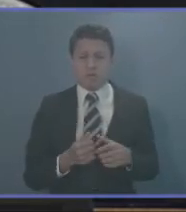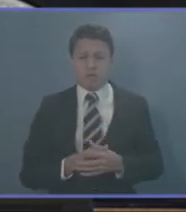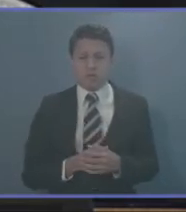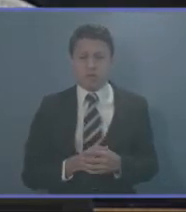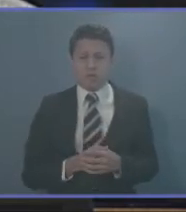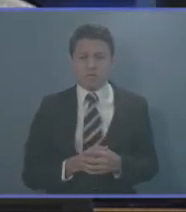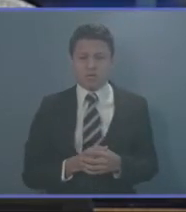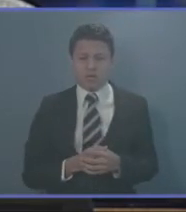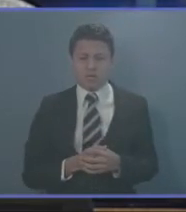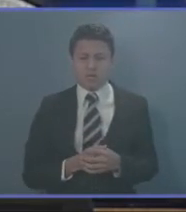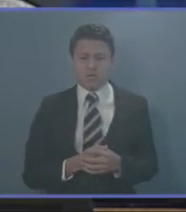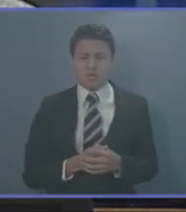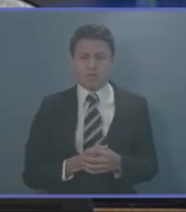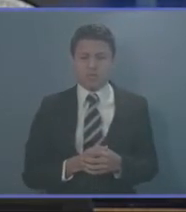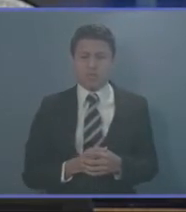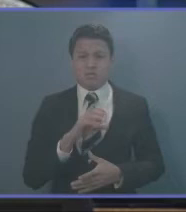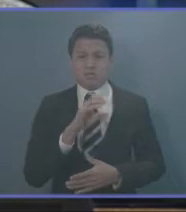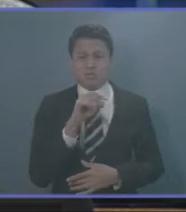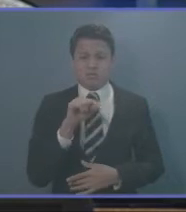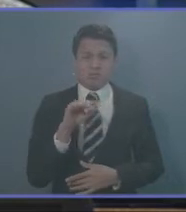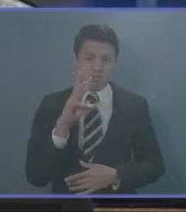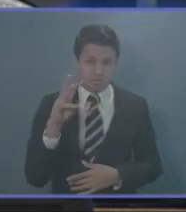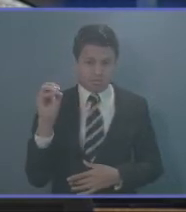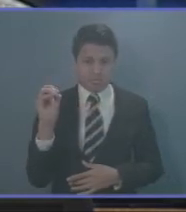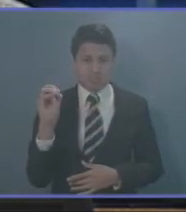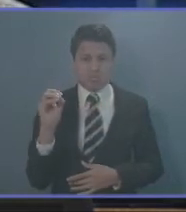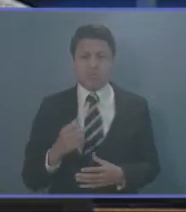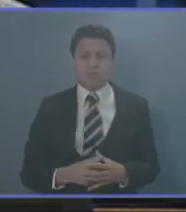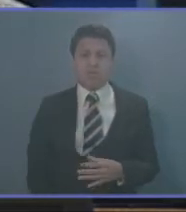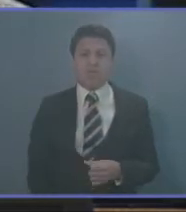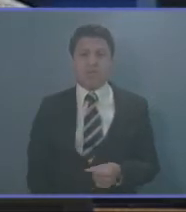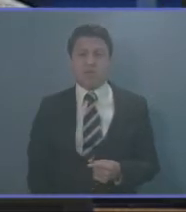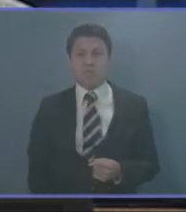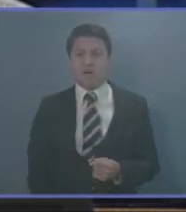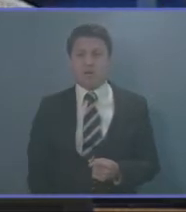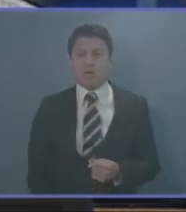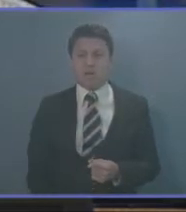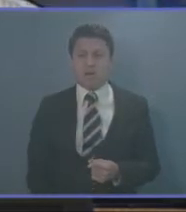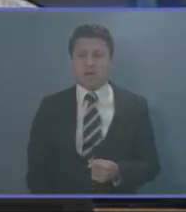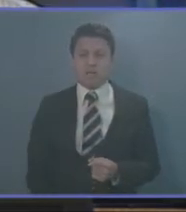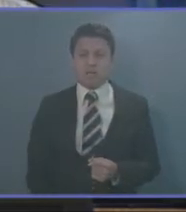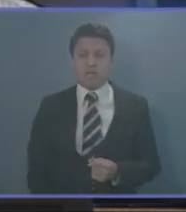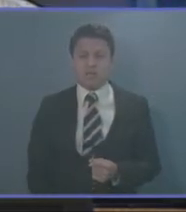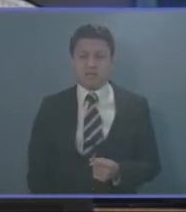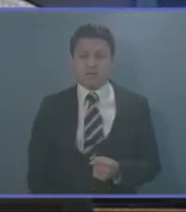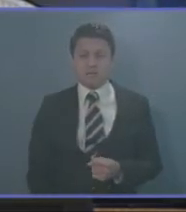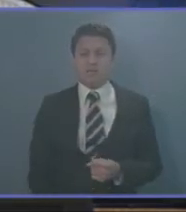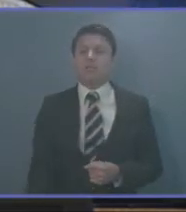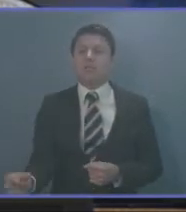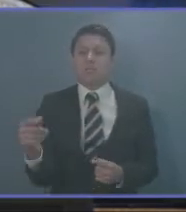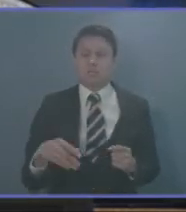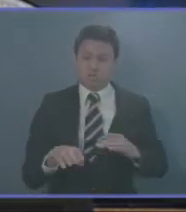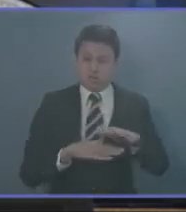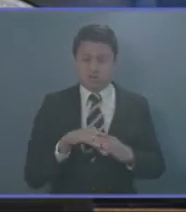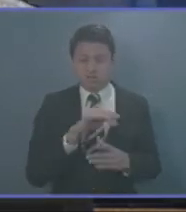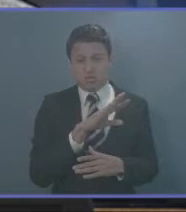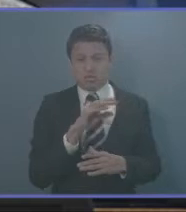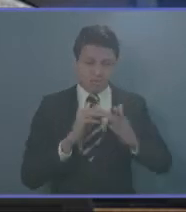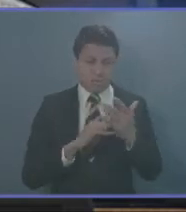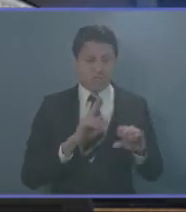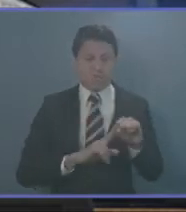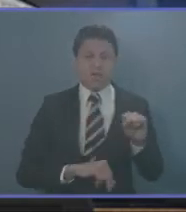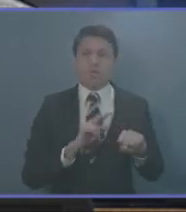0.60 sobre el exceso de 50 mil